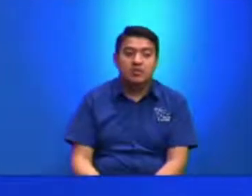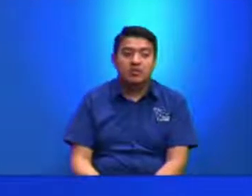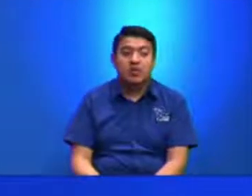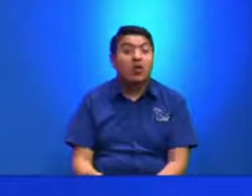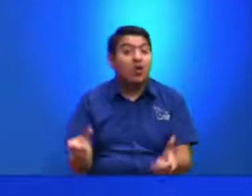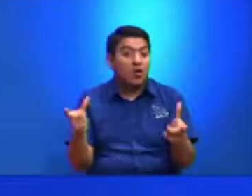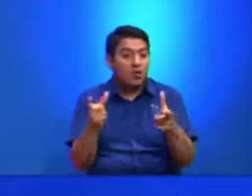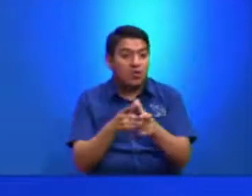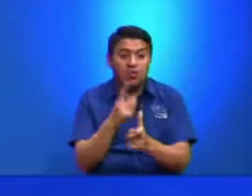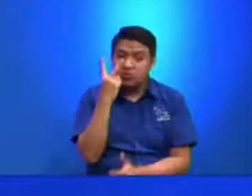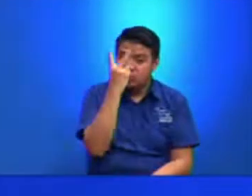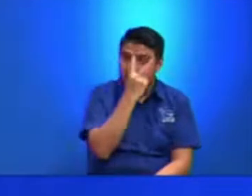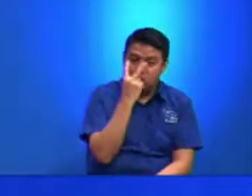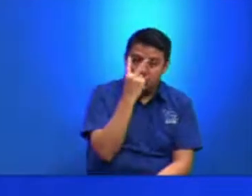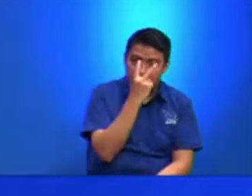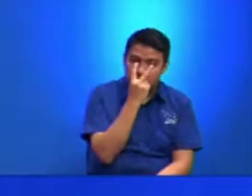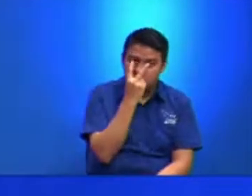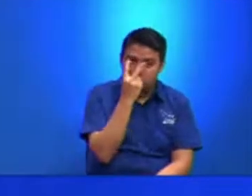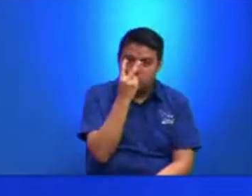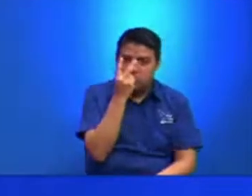ojos consumidos